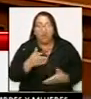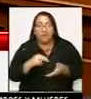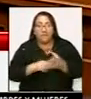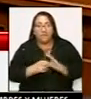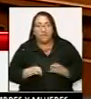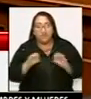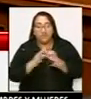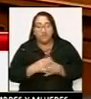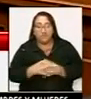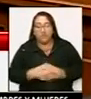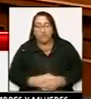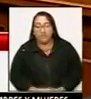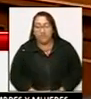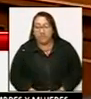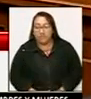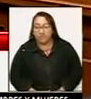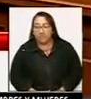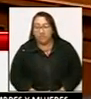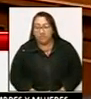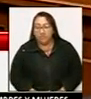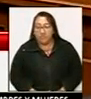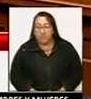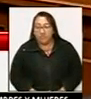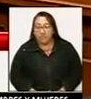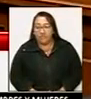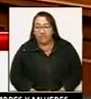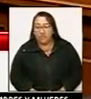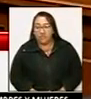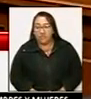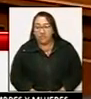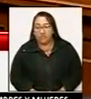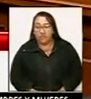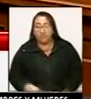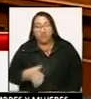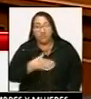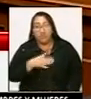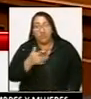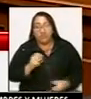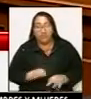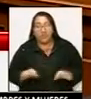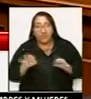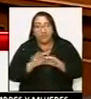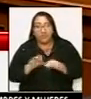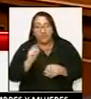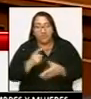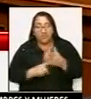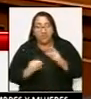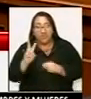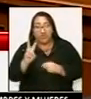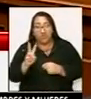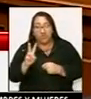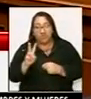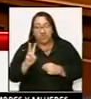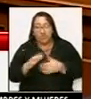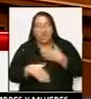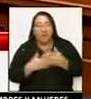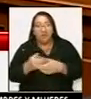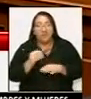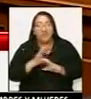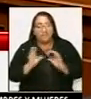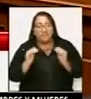herramientas, en el marco de una política integral, me parece que son fundamentales y es importante que las dos